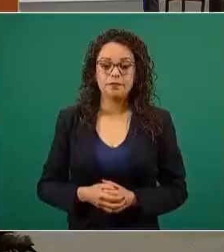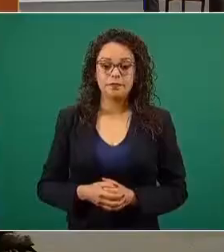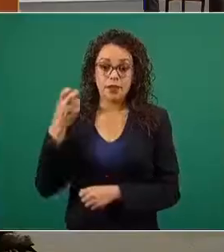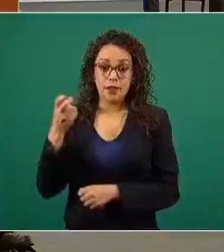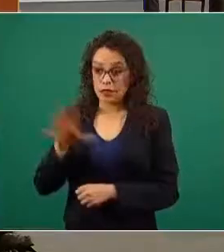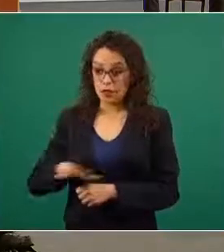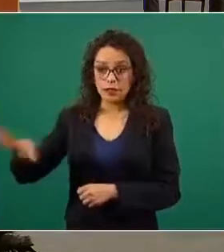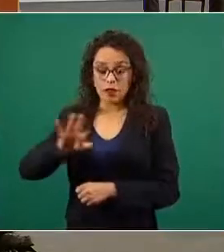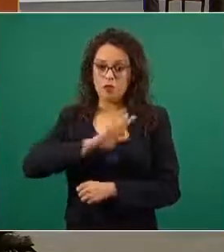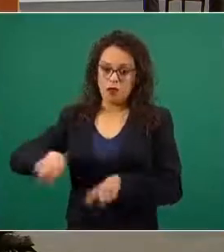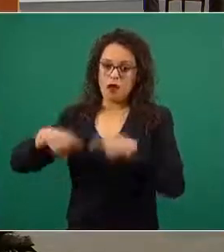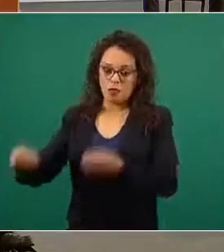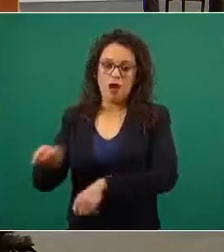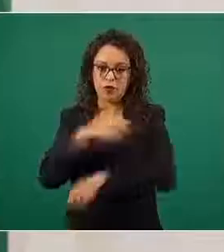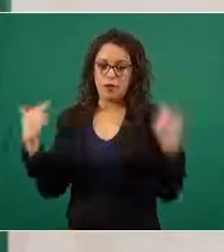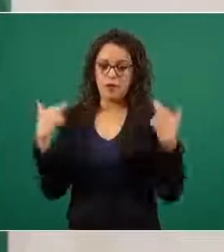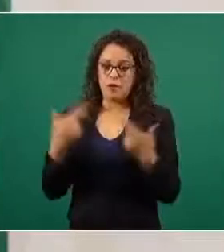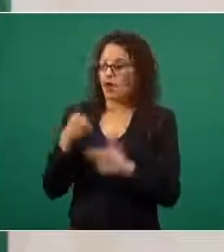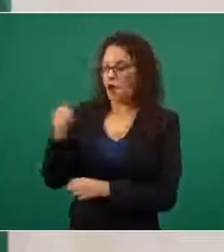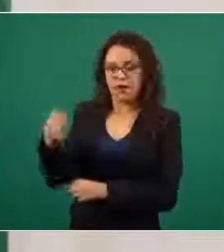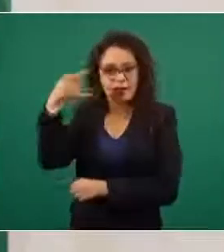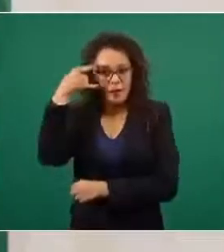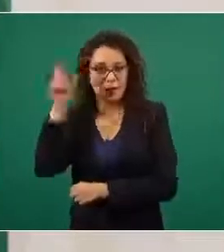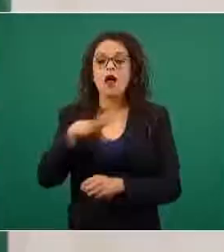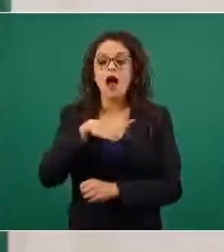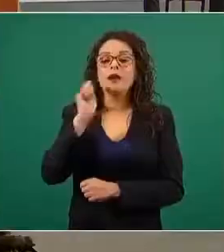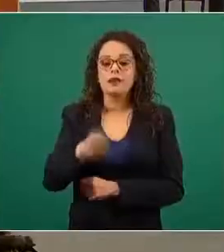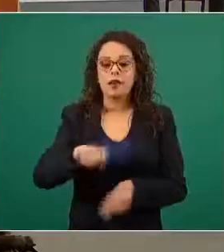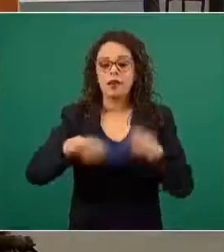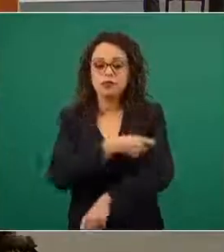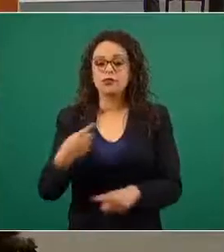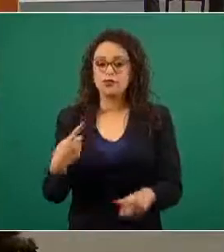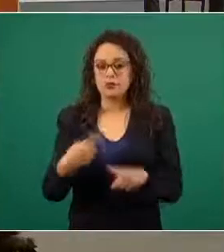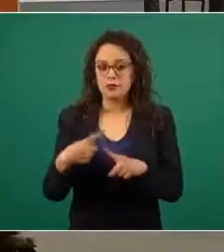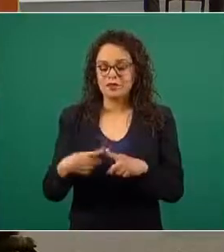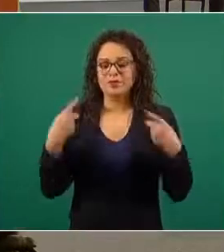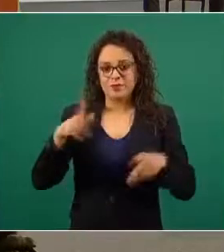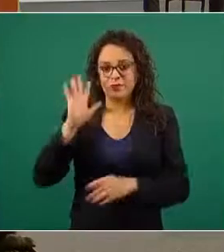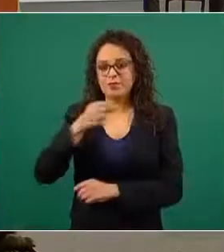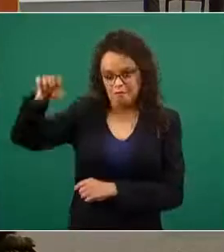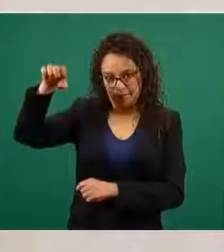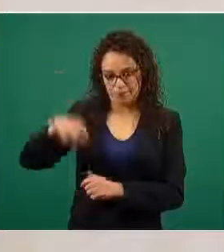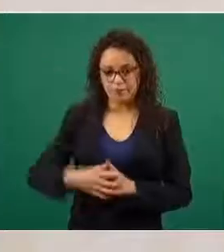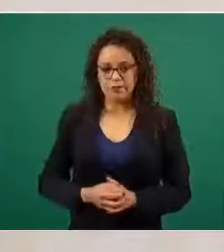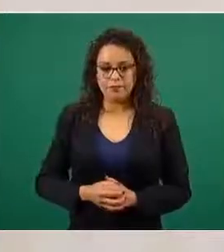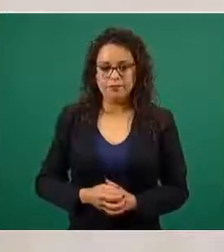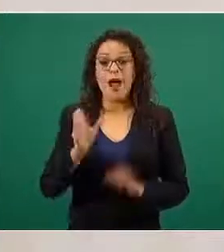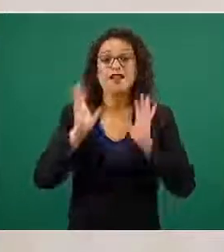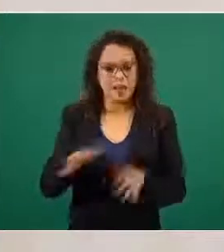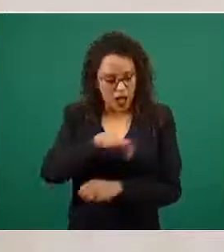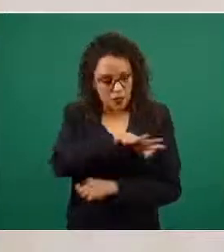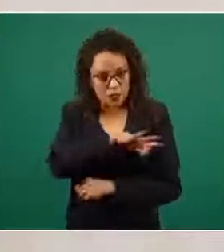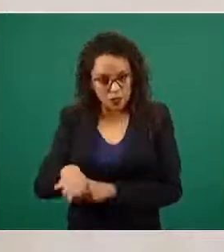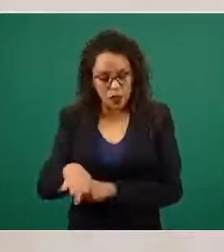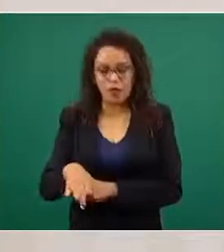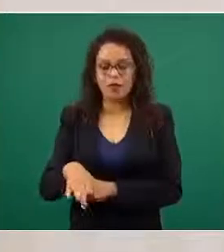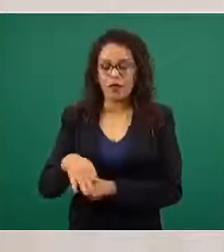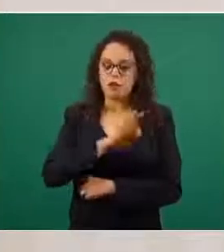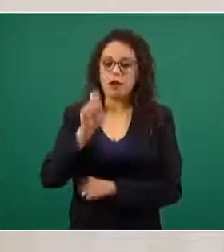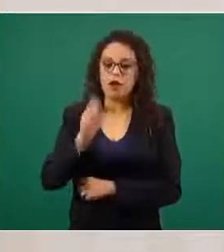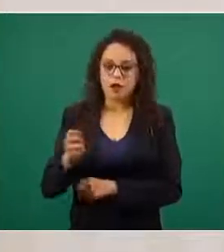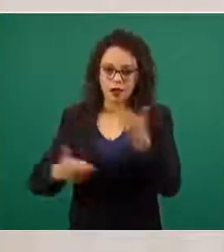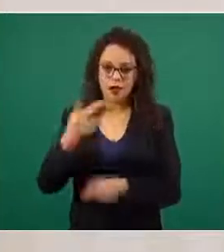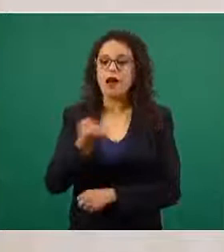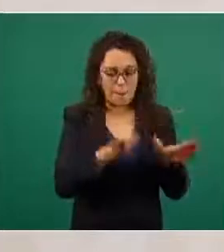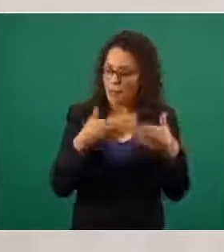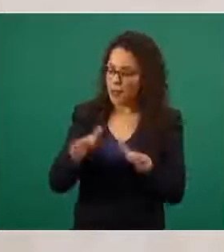los maestros de Campeche en su momento, al tener ya vacunados también a los adultos mayores, pero ya que se pueda, para reiniciar